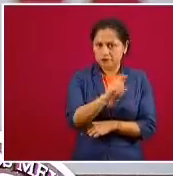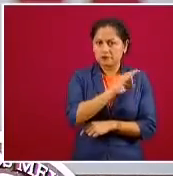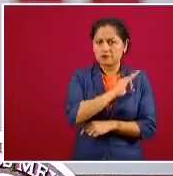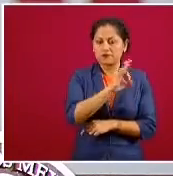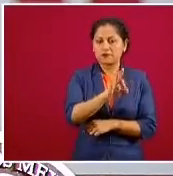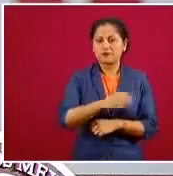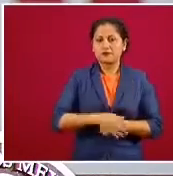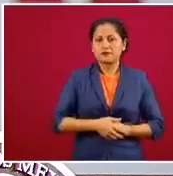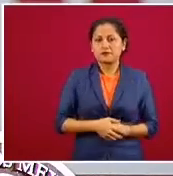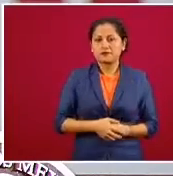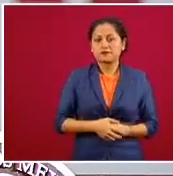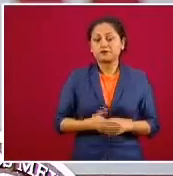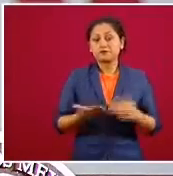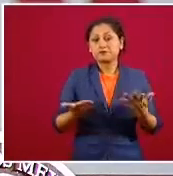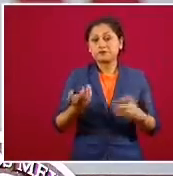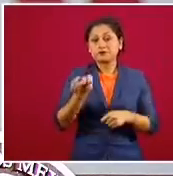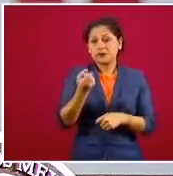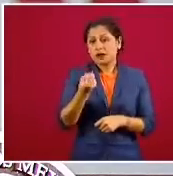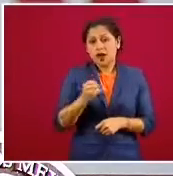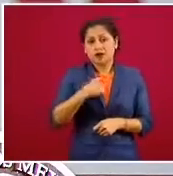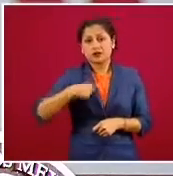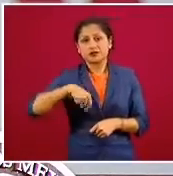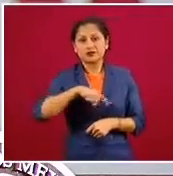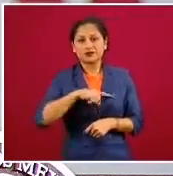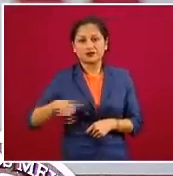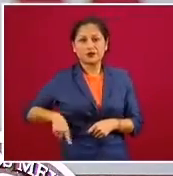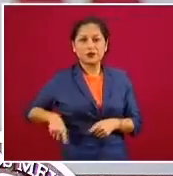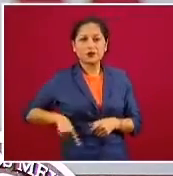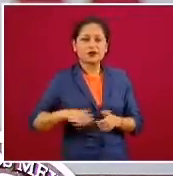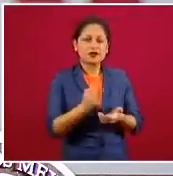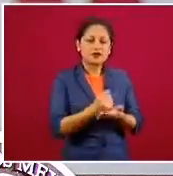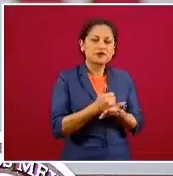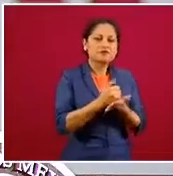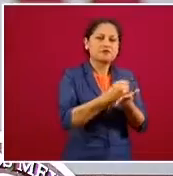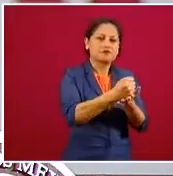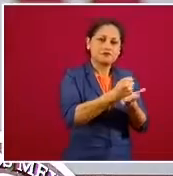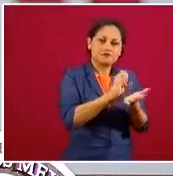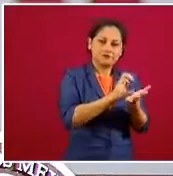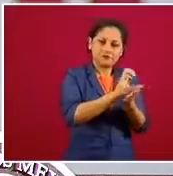también de, no solo de retribuir, sino de también mantener